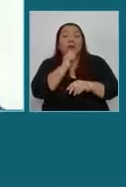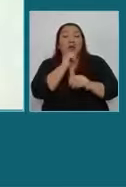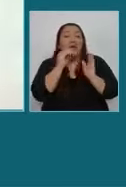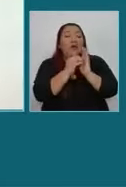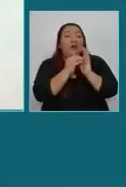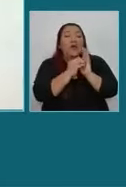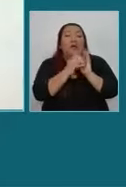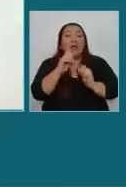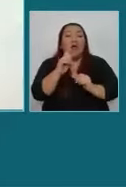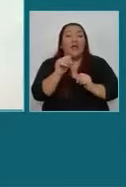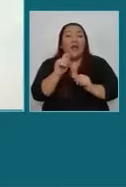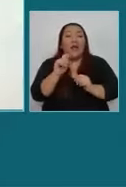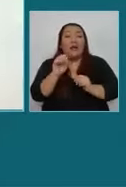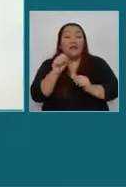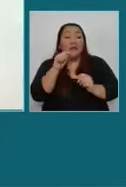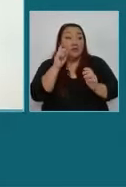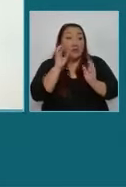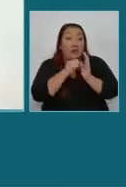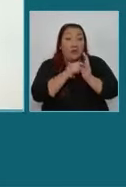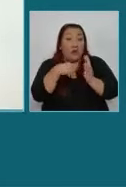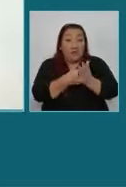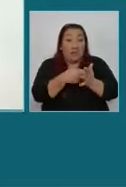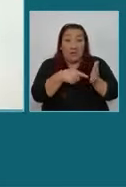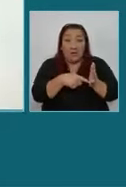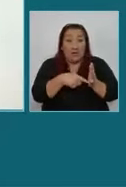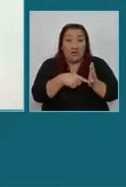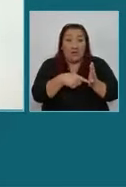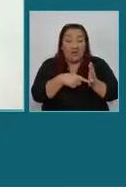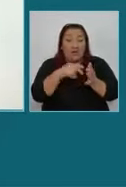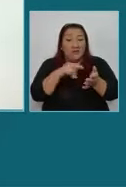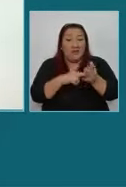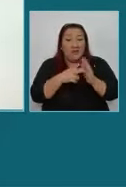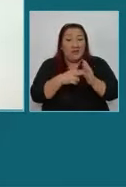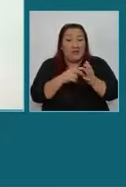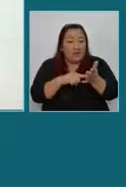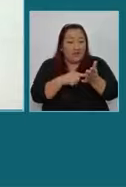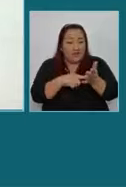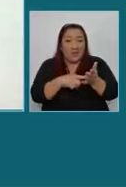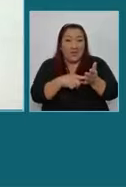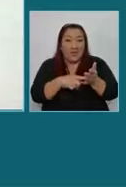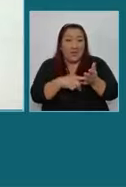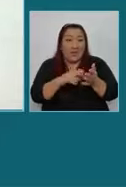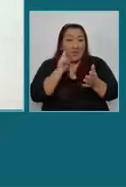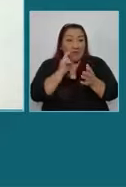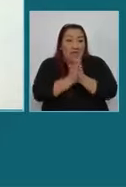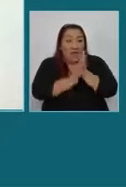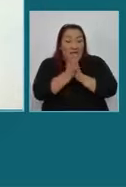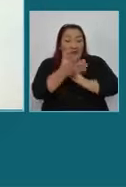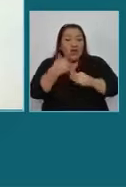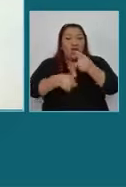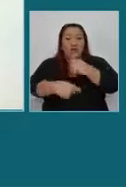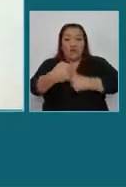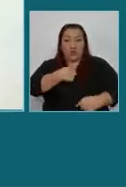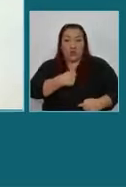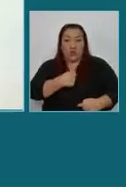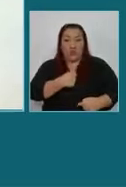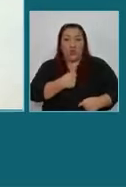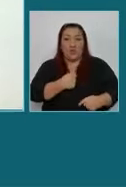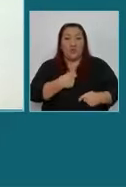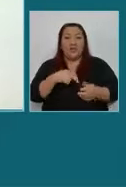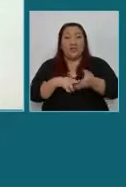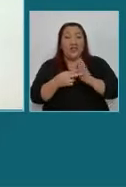dicen por ahí, si no estás pagando por el producto eres tú. Lo que quieren las plataformas es